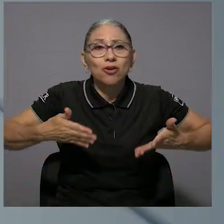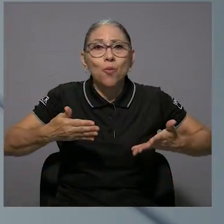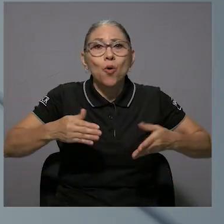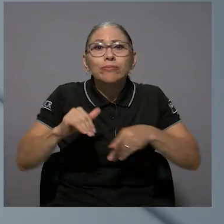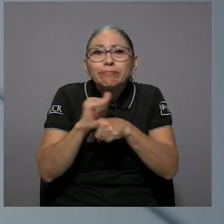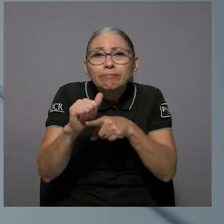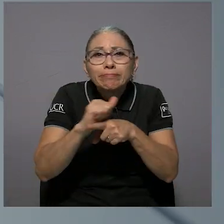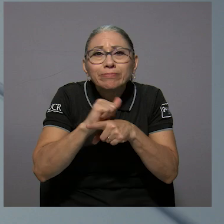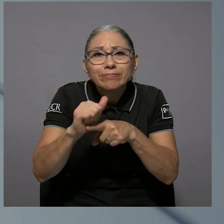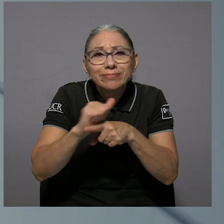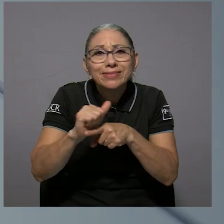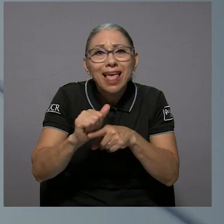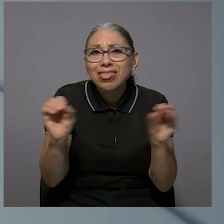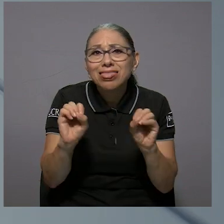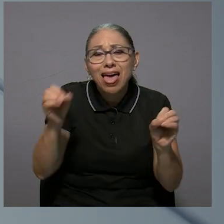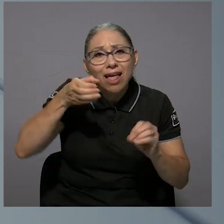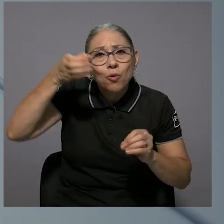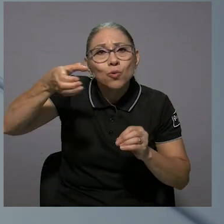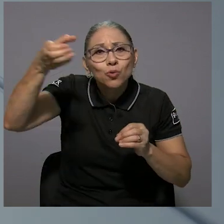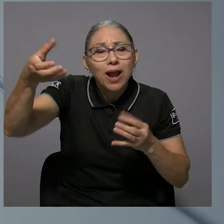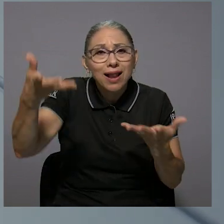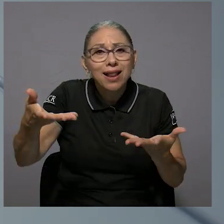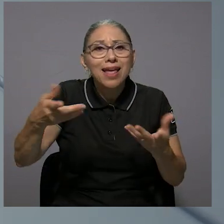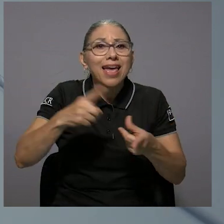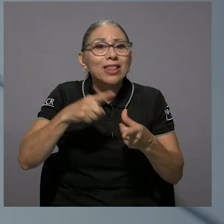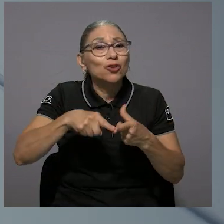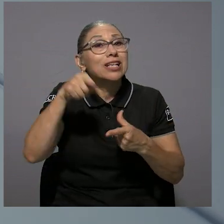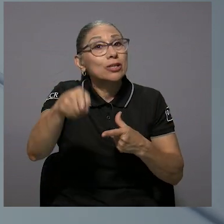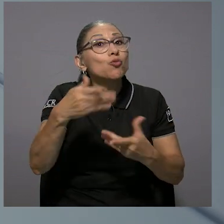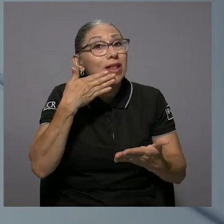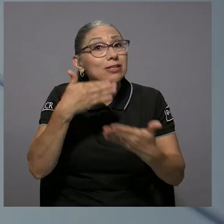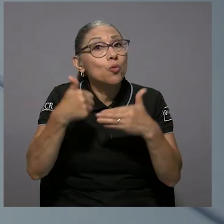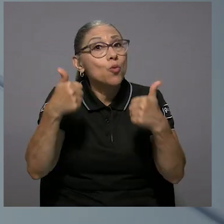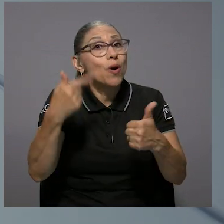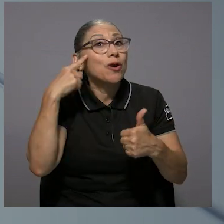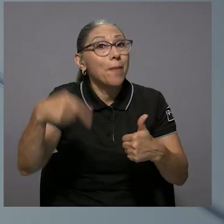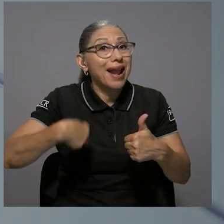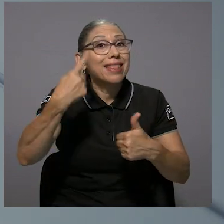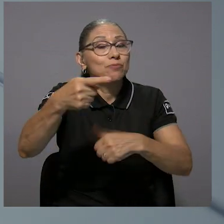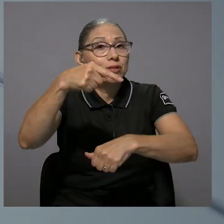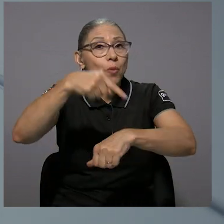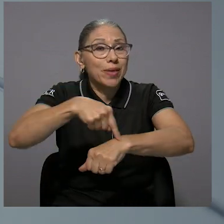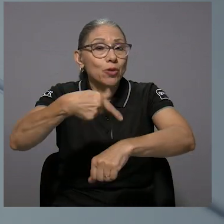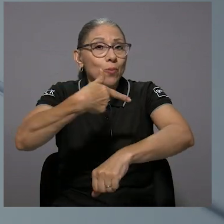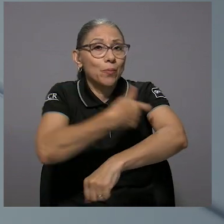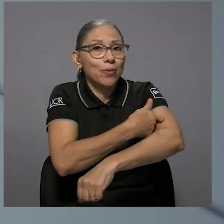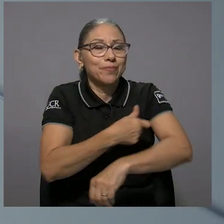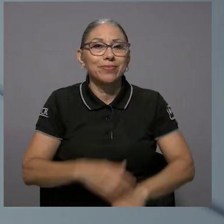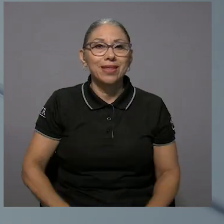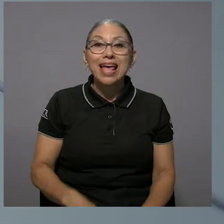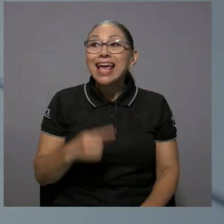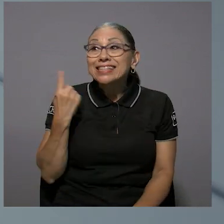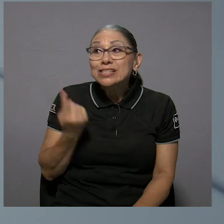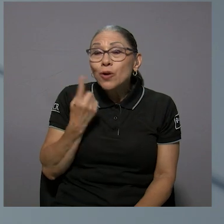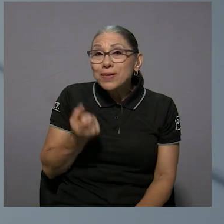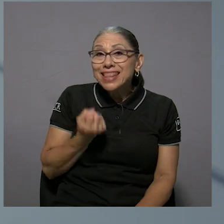metodológica que incluso creo que nos hubiera servido mucho para cuando llegamos al pico de vacunas. La mera concepción del virus